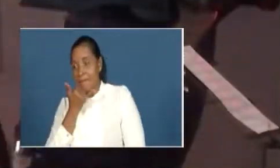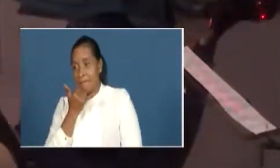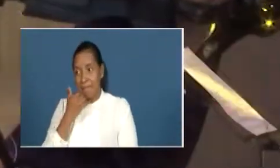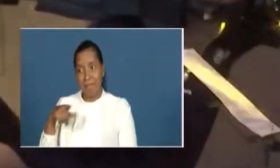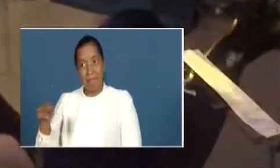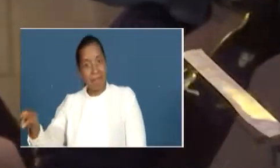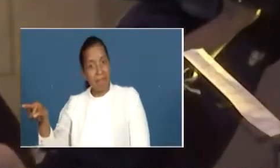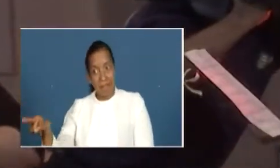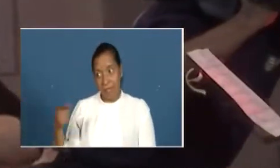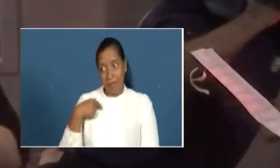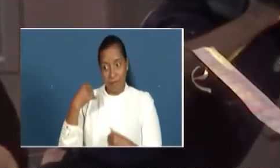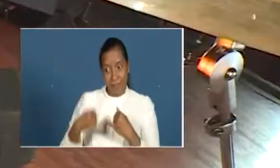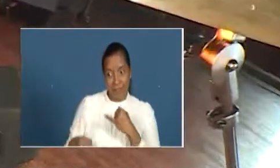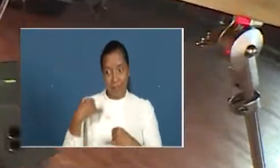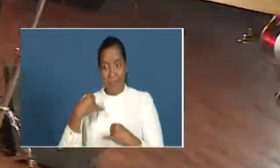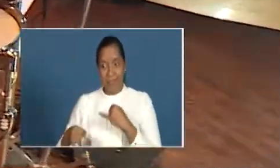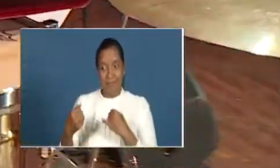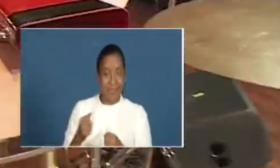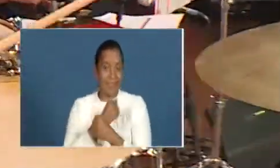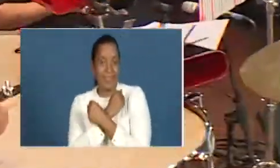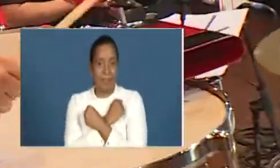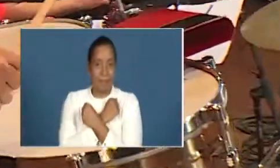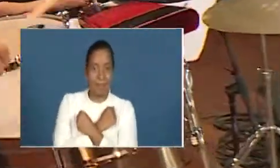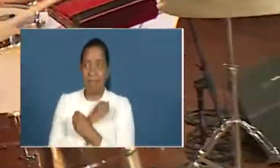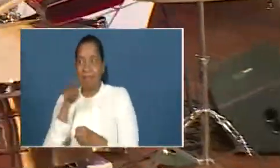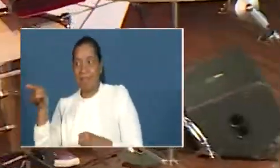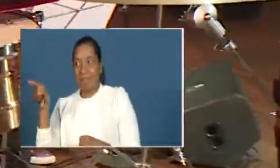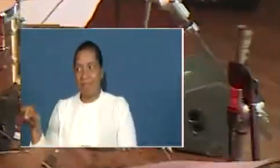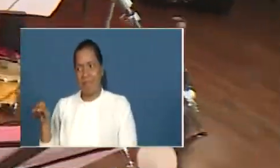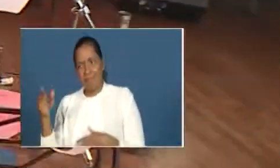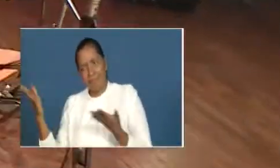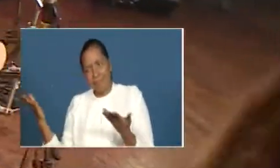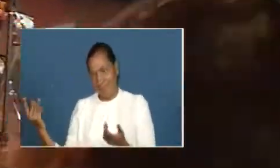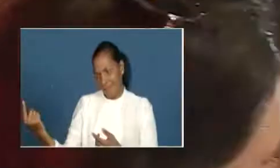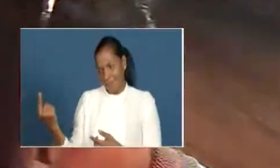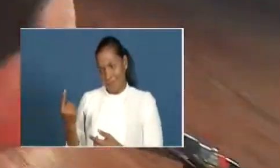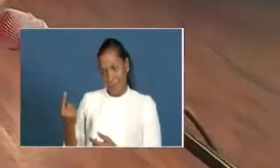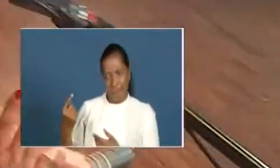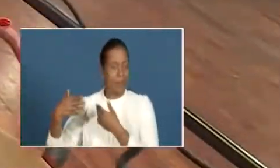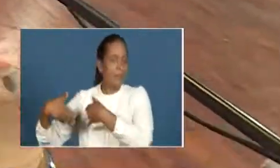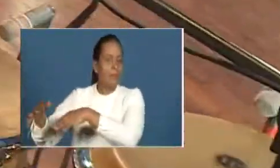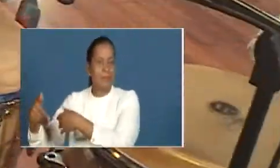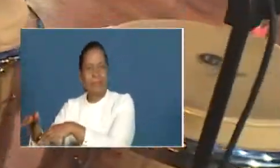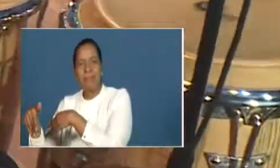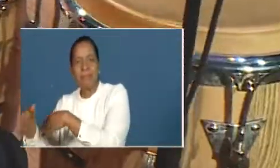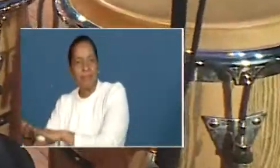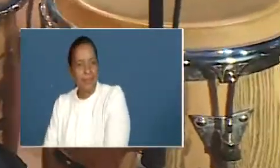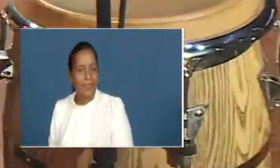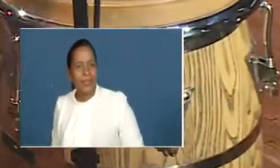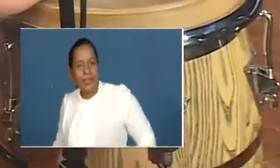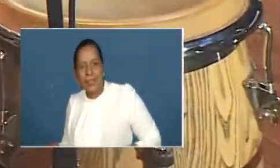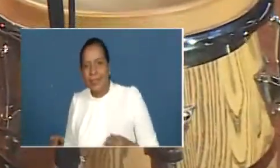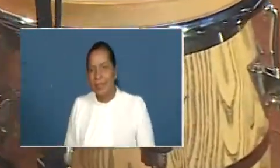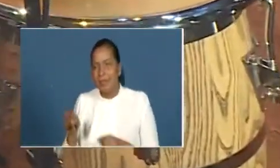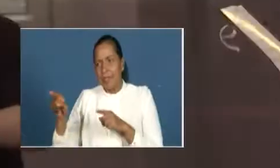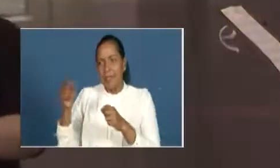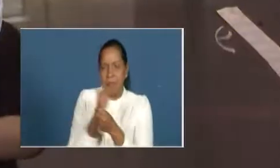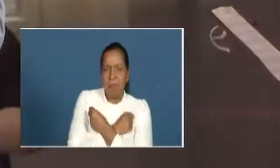Me dices que estás arrepentida. Ya lo nuestro terminó. Y ese amor que yo te daba